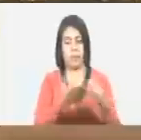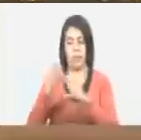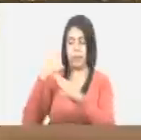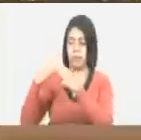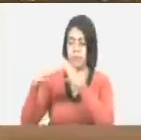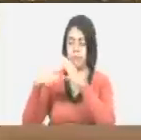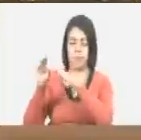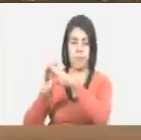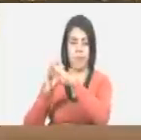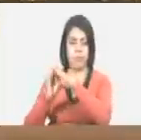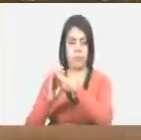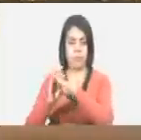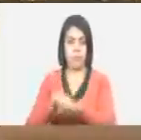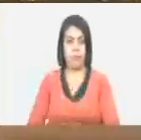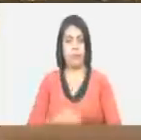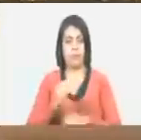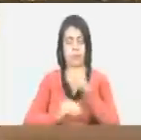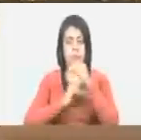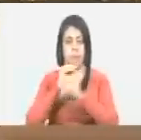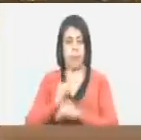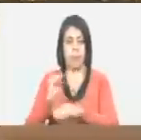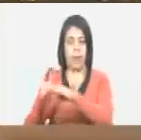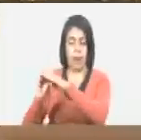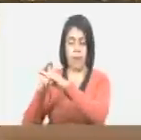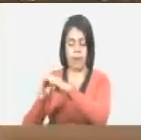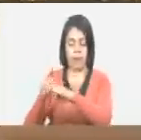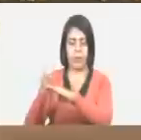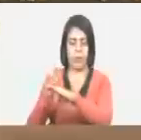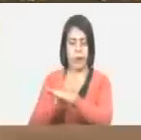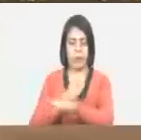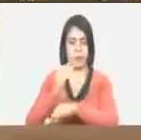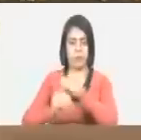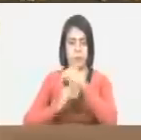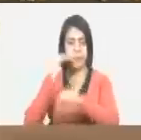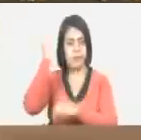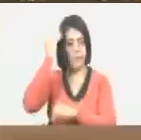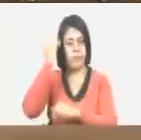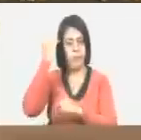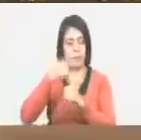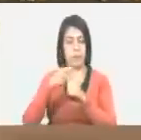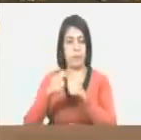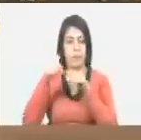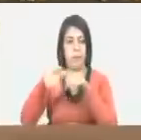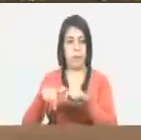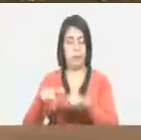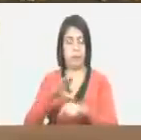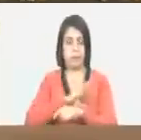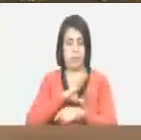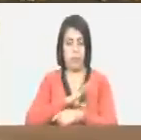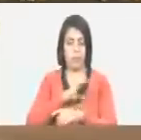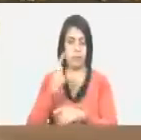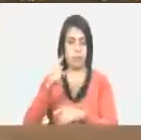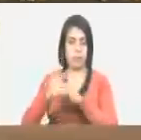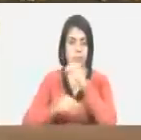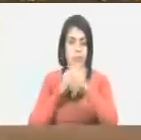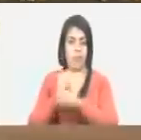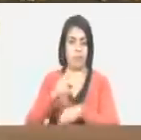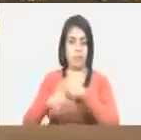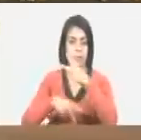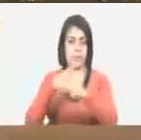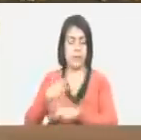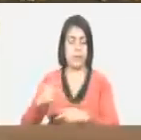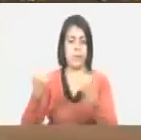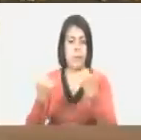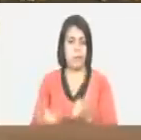para la notificación. Realizar la notificación o emplazamiento se considerará que los titulares aparentes sujetos al procedimiento